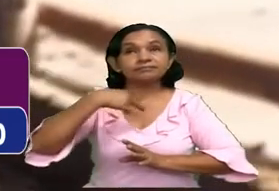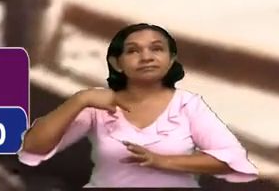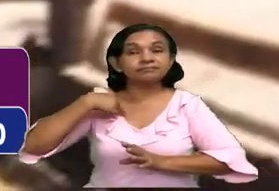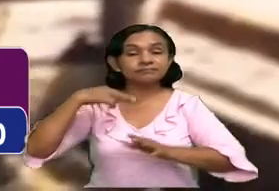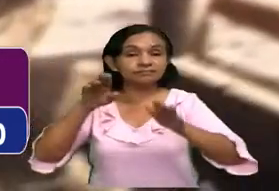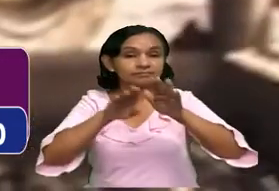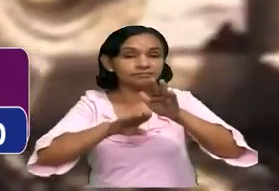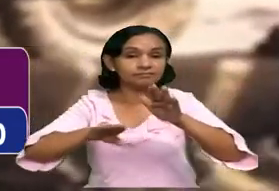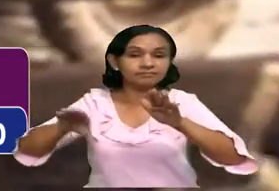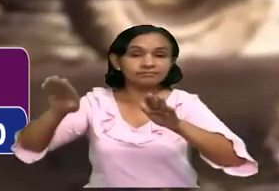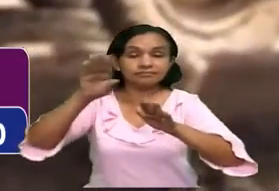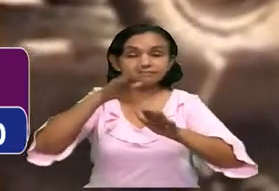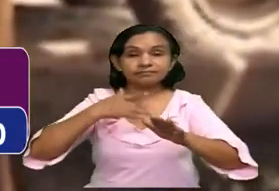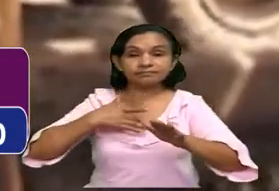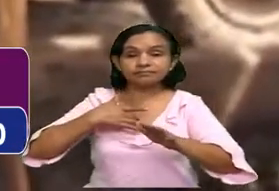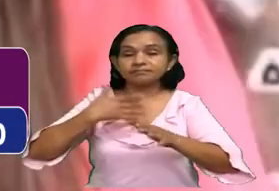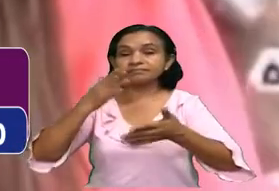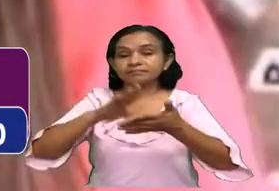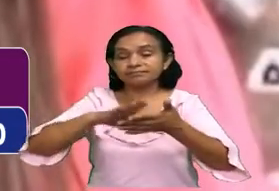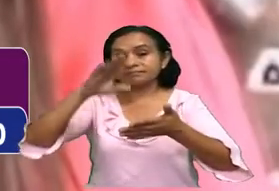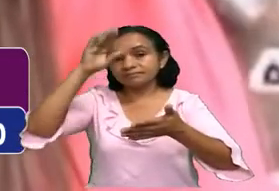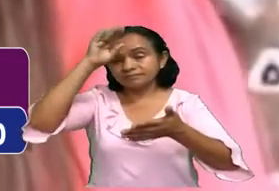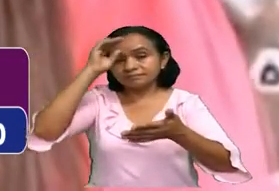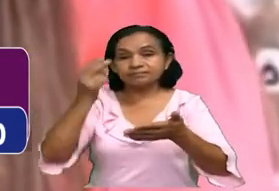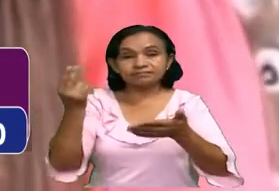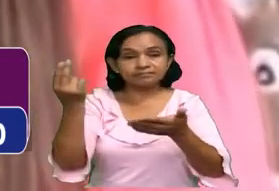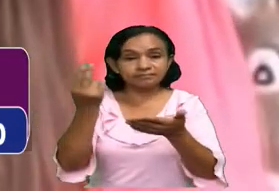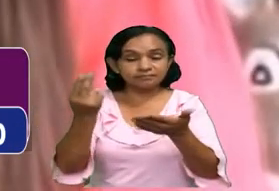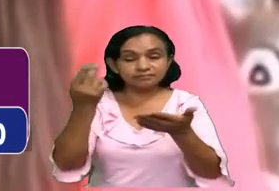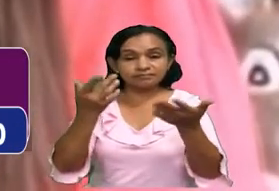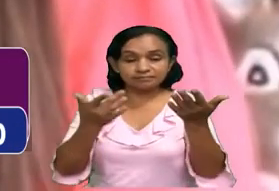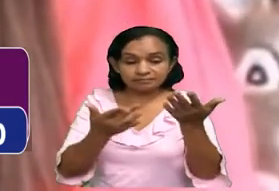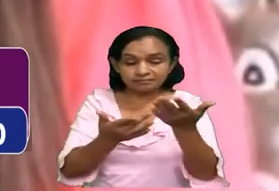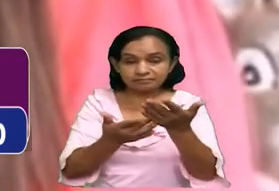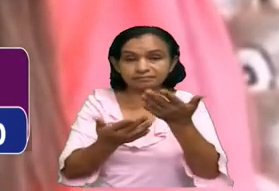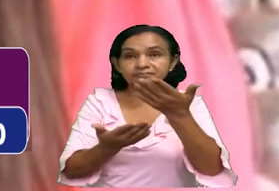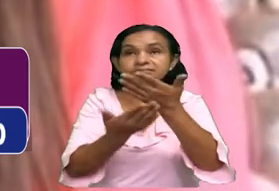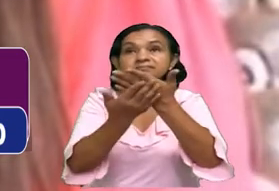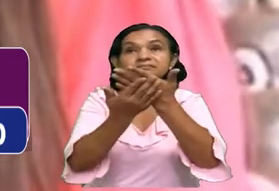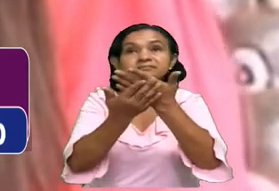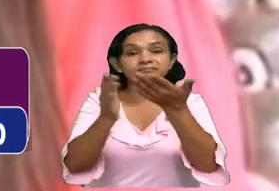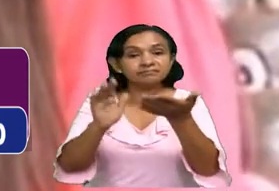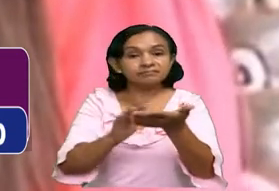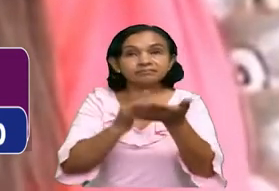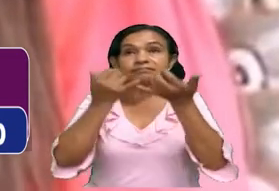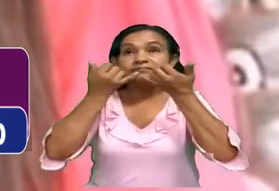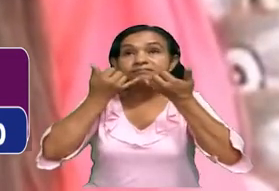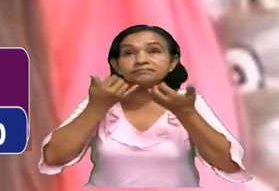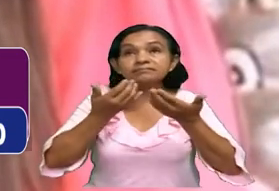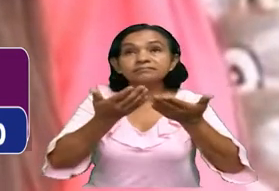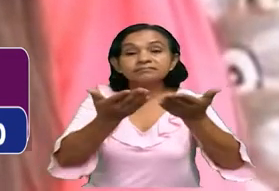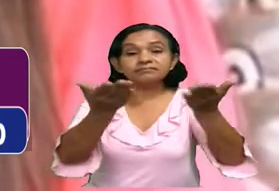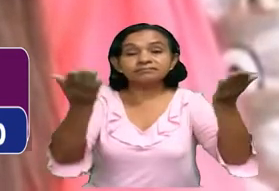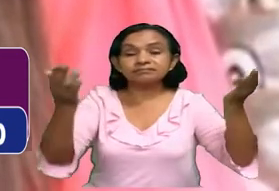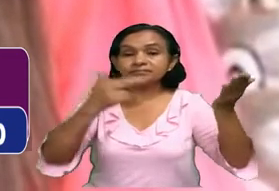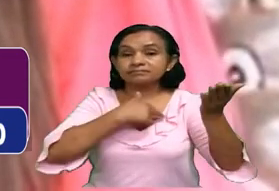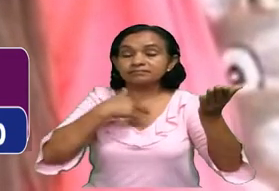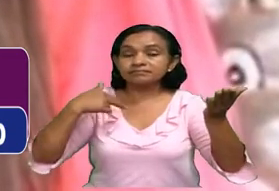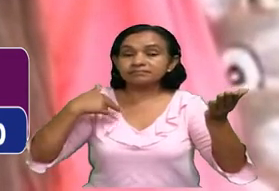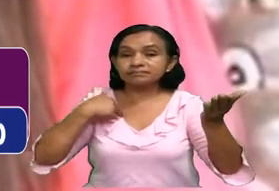más conocimientos tecnológicos. Tenemos que estar al día con la información,